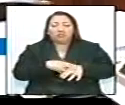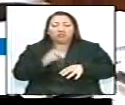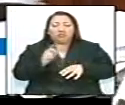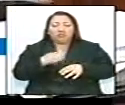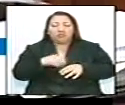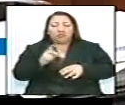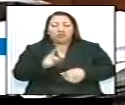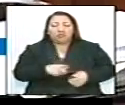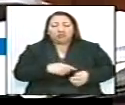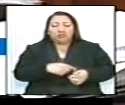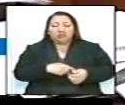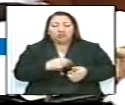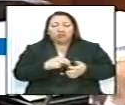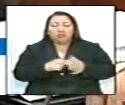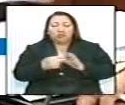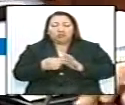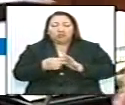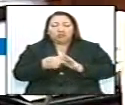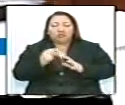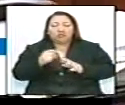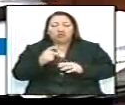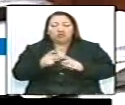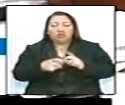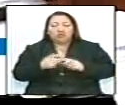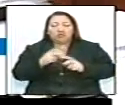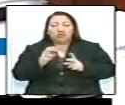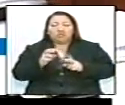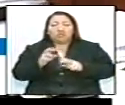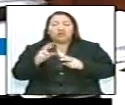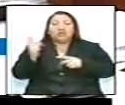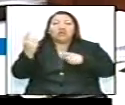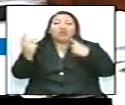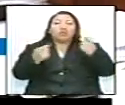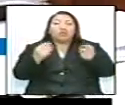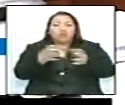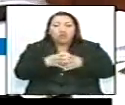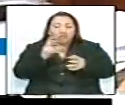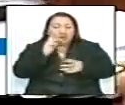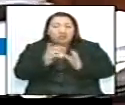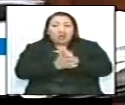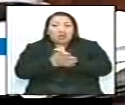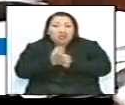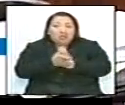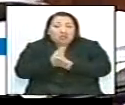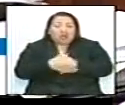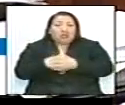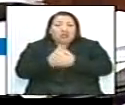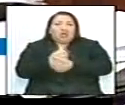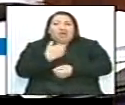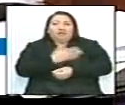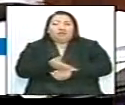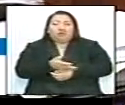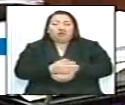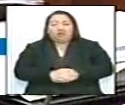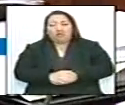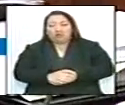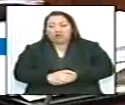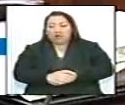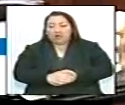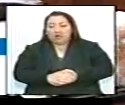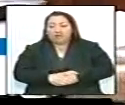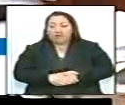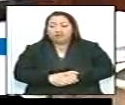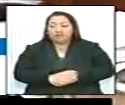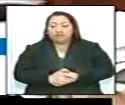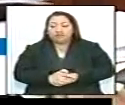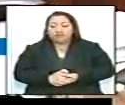hemos acostumbrado. Entonces, hay delincuentes que ponen dinero, se hacen del poder y blindan sus actividades ilícitas.